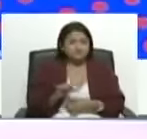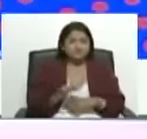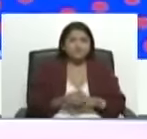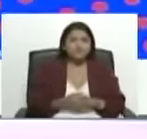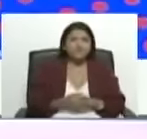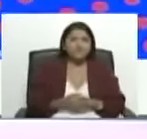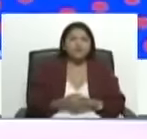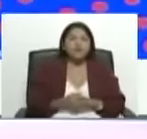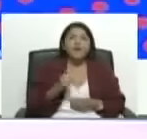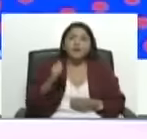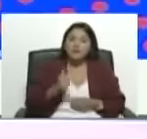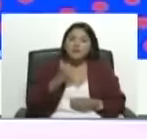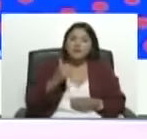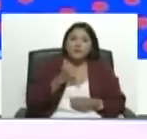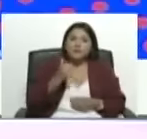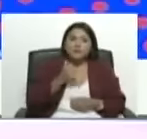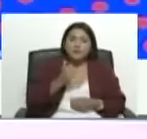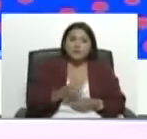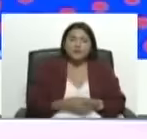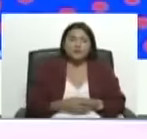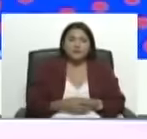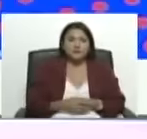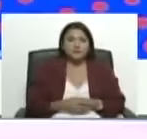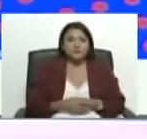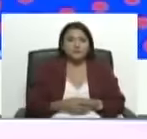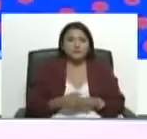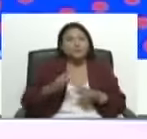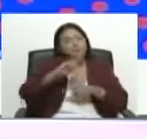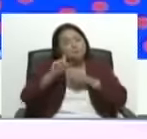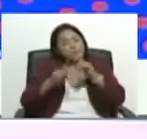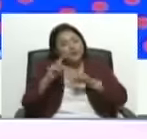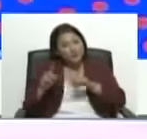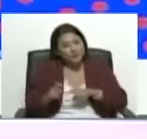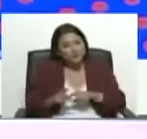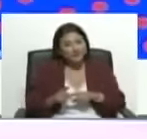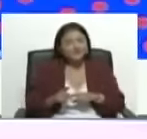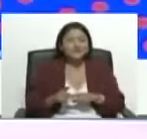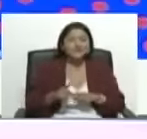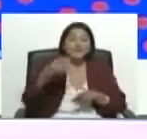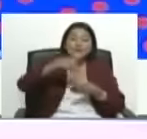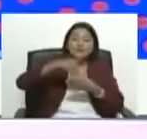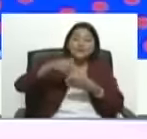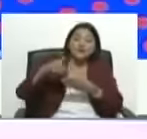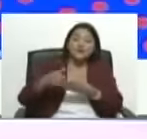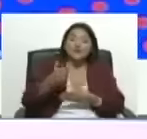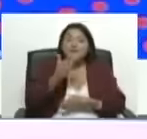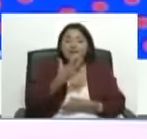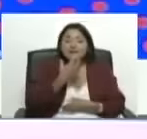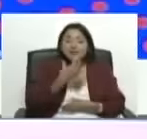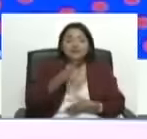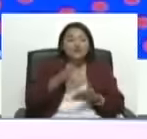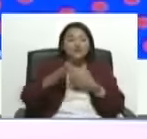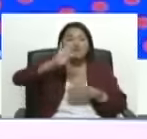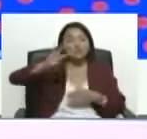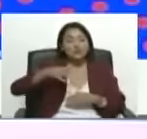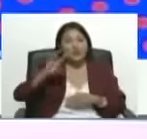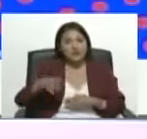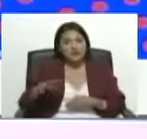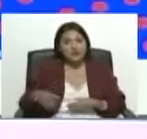entonces para promover las preguntas del referendo que ocurrirá este 3 de diciembre. La primera